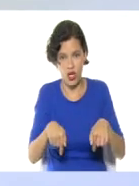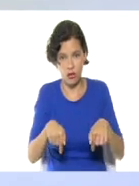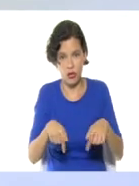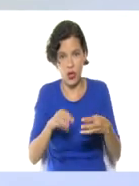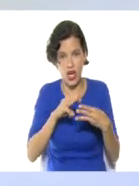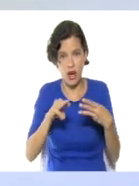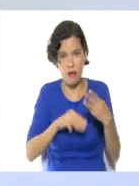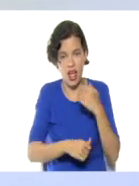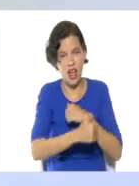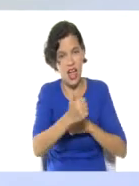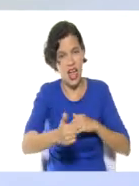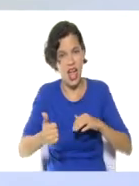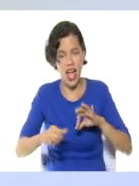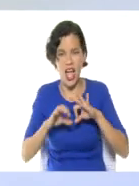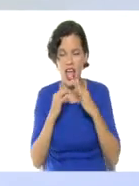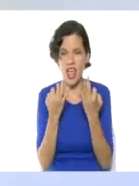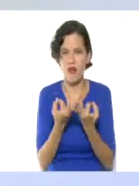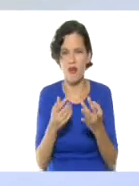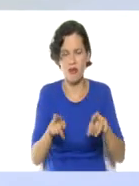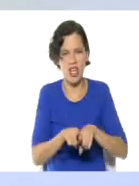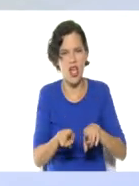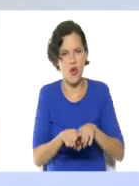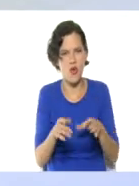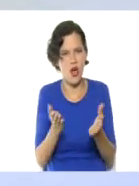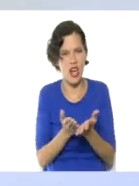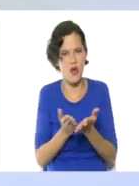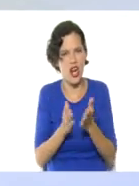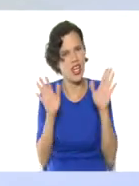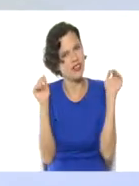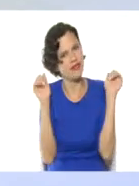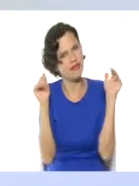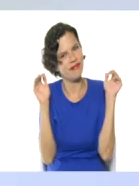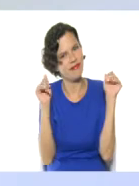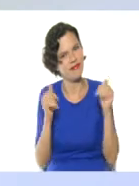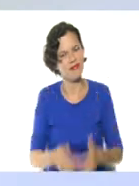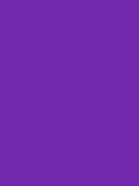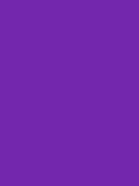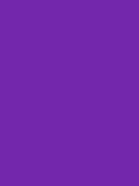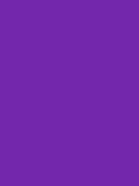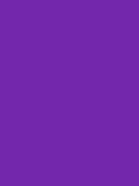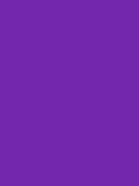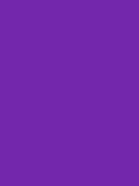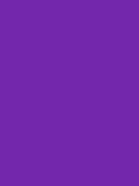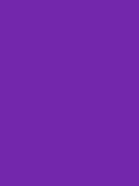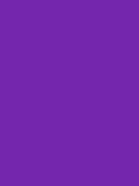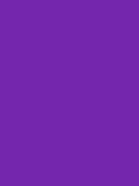su mejor programa educativo, Cada Familia Una Escuela. Se les quiere, Venezuela.